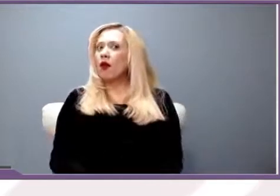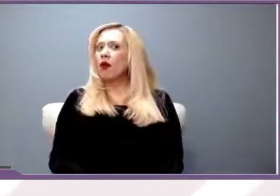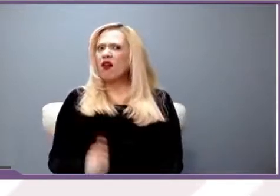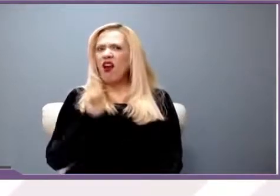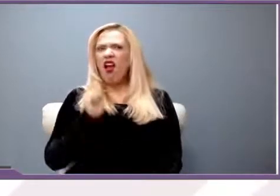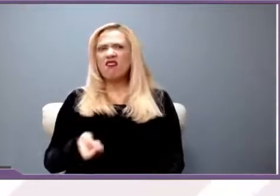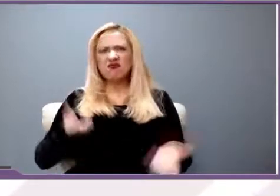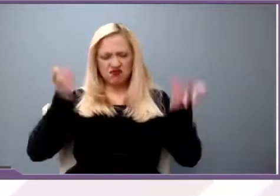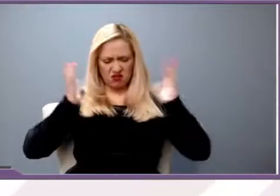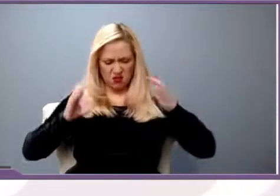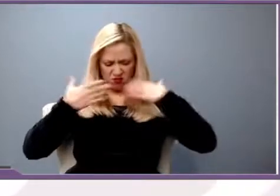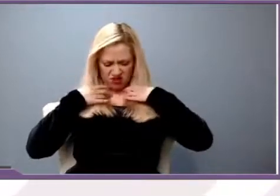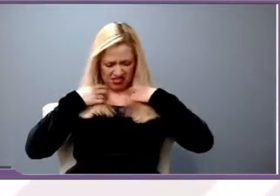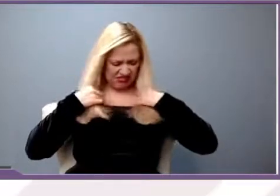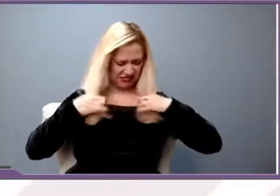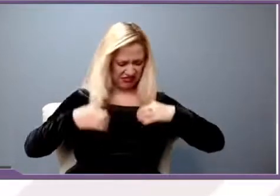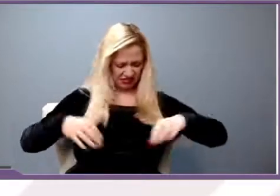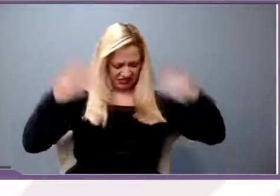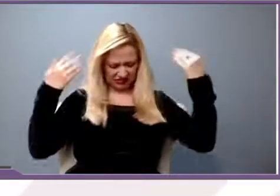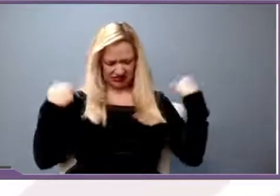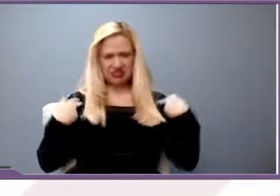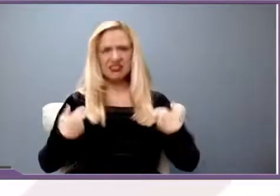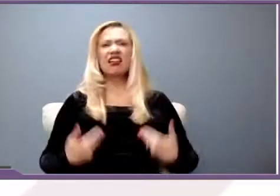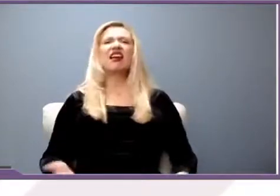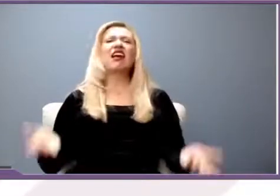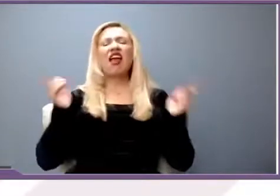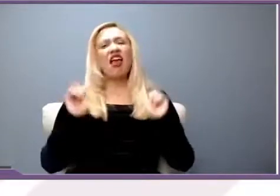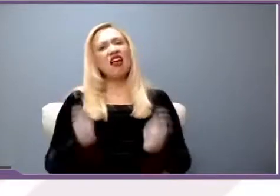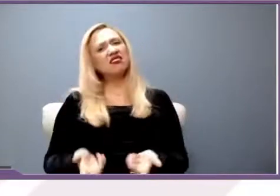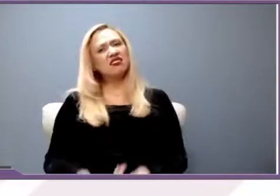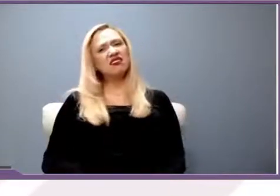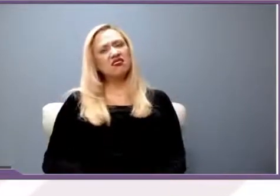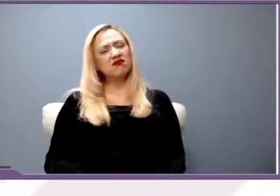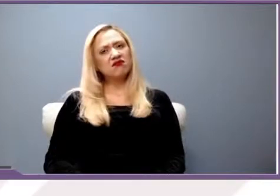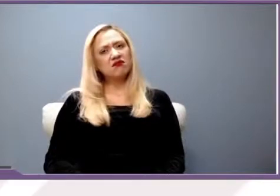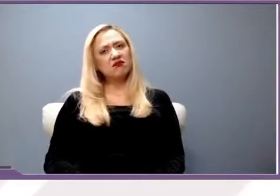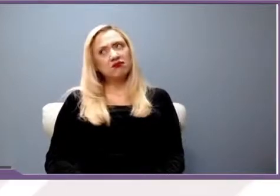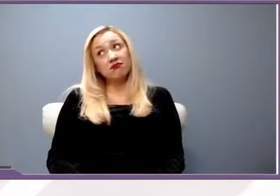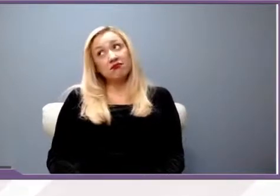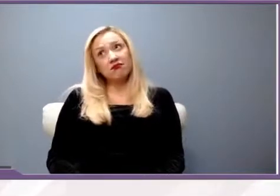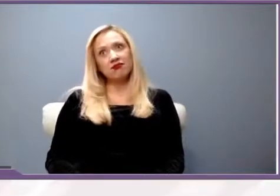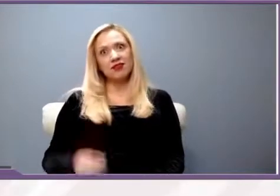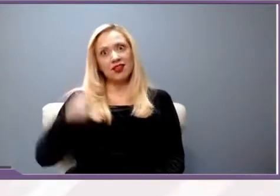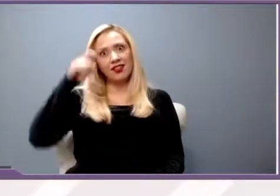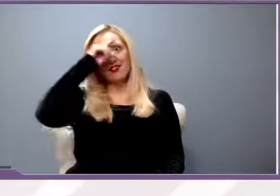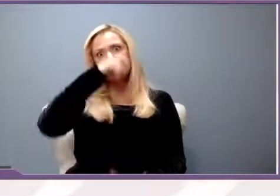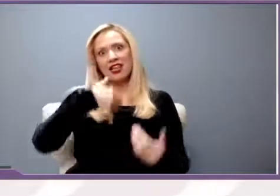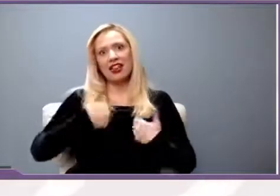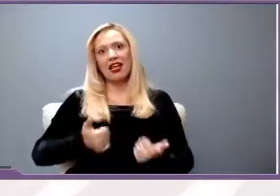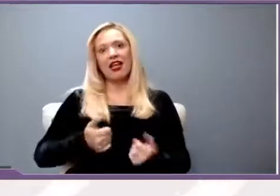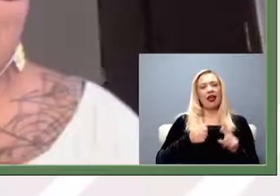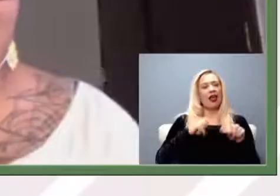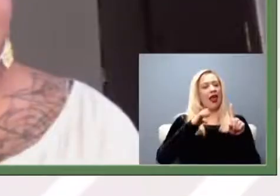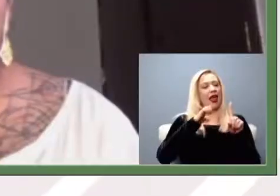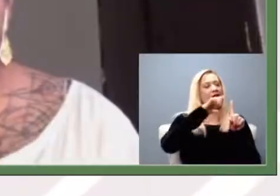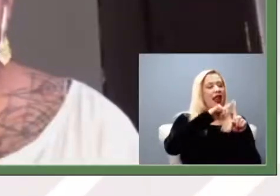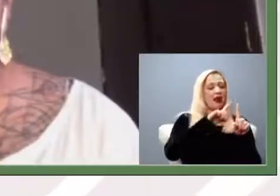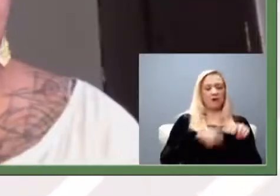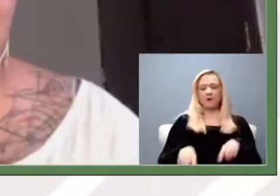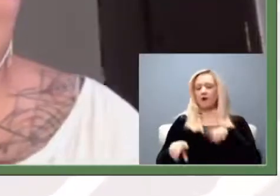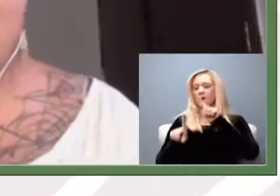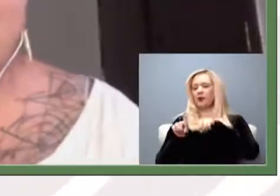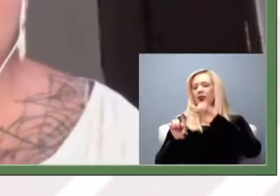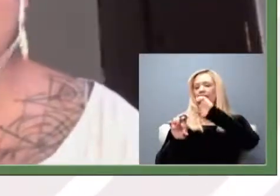está, pero no está. Esto parece una paradoja, ¿no? Hablamos de él y sabemos que hay